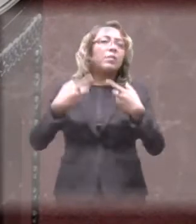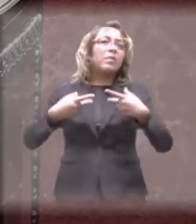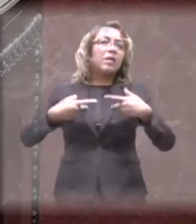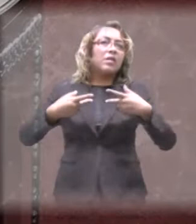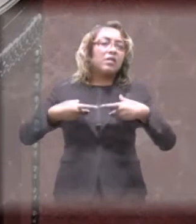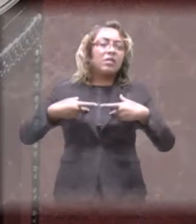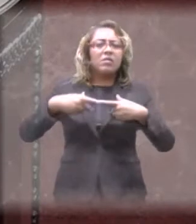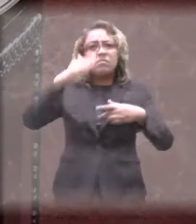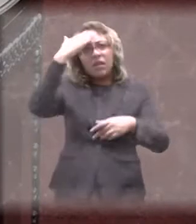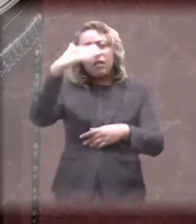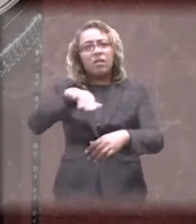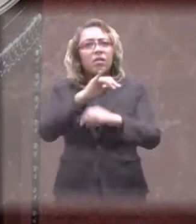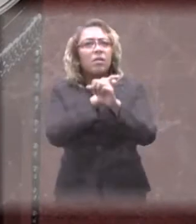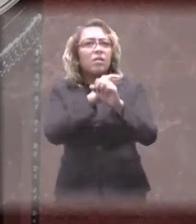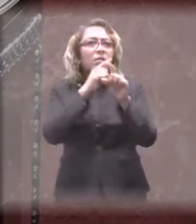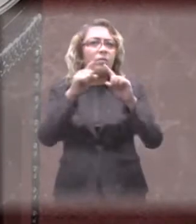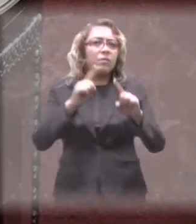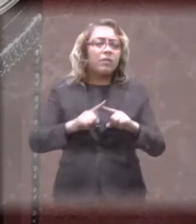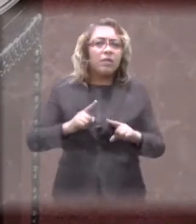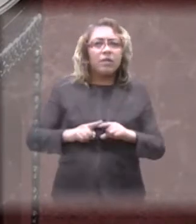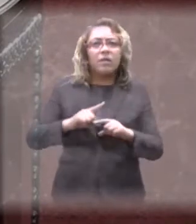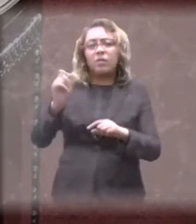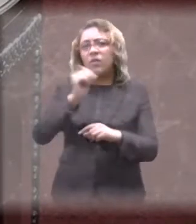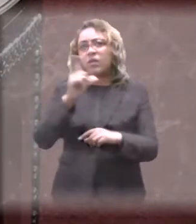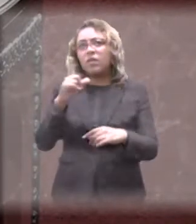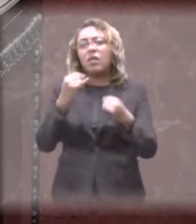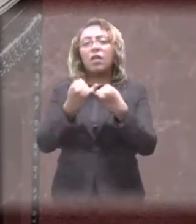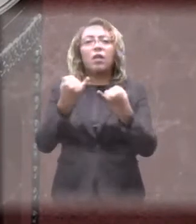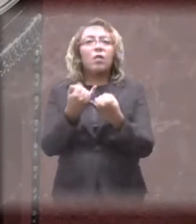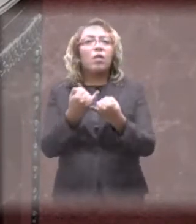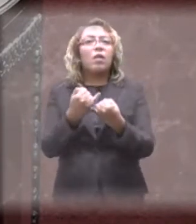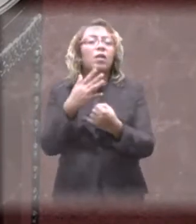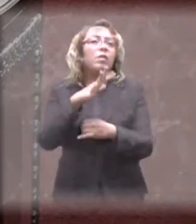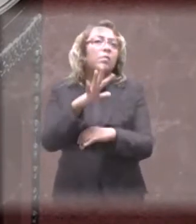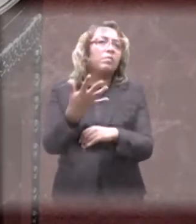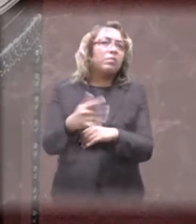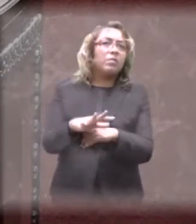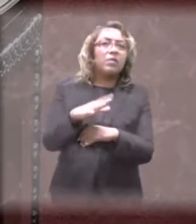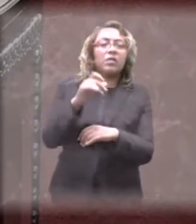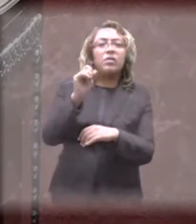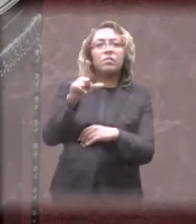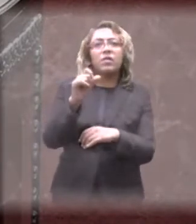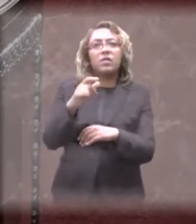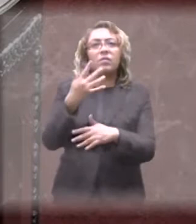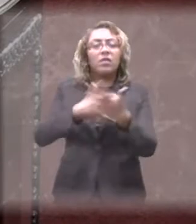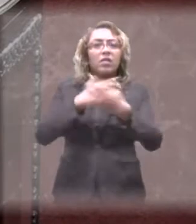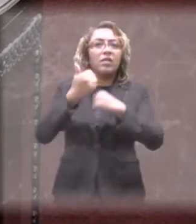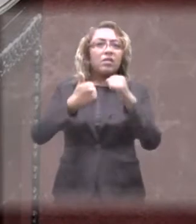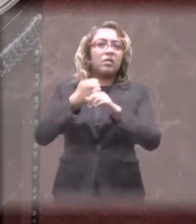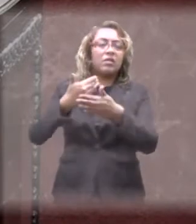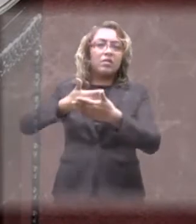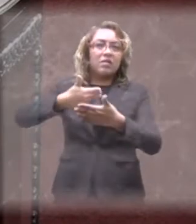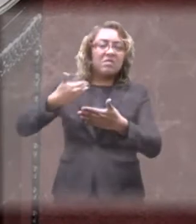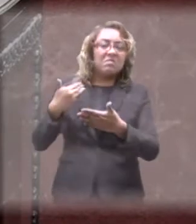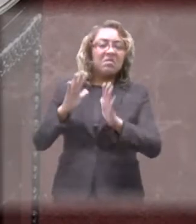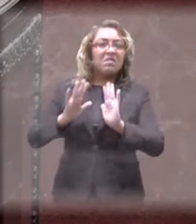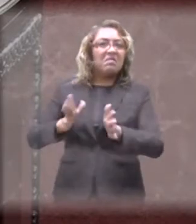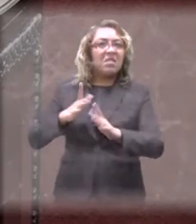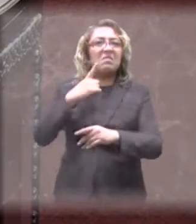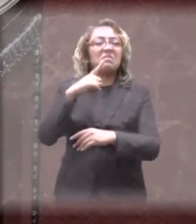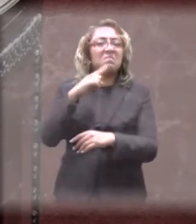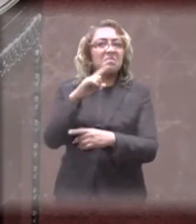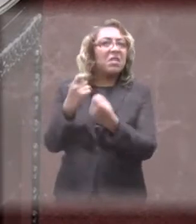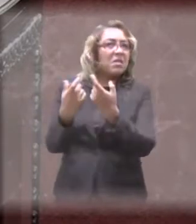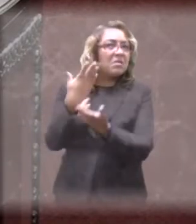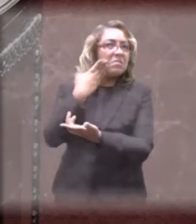materia, y cuyos señalamientos datan en al menos uno de los dos casos de hace más de 15 años. En